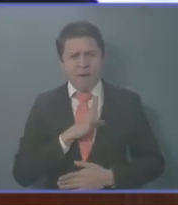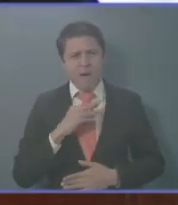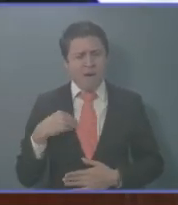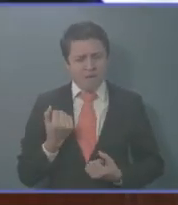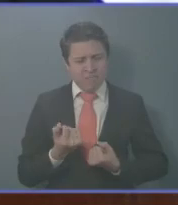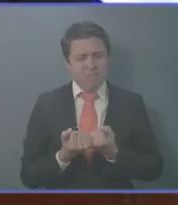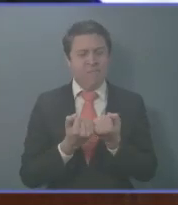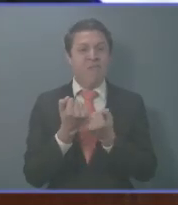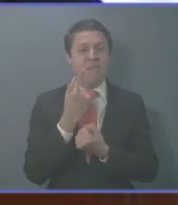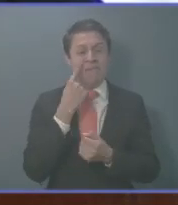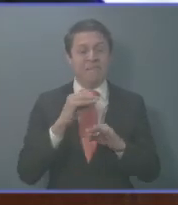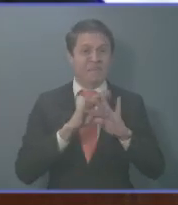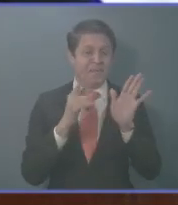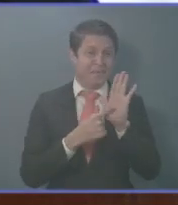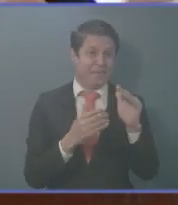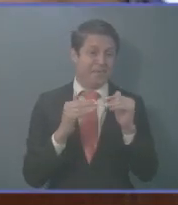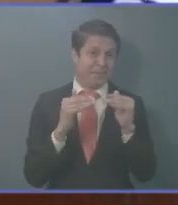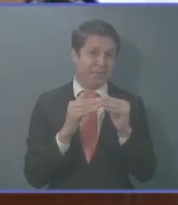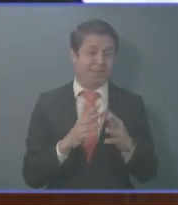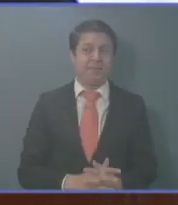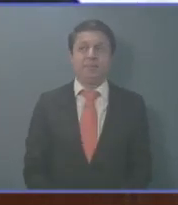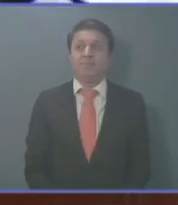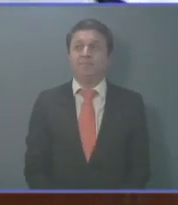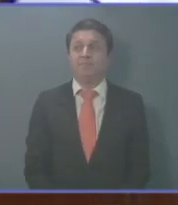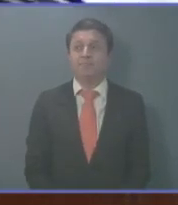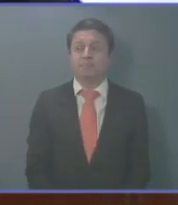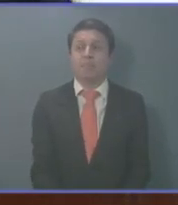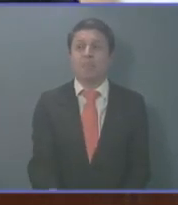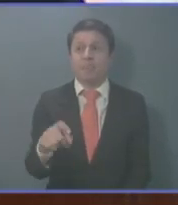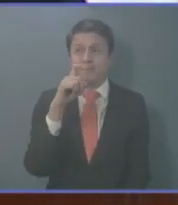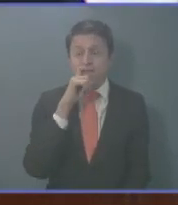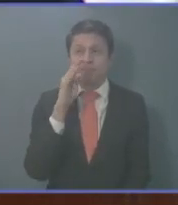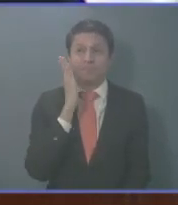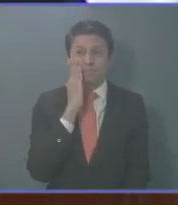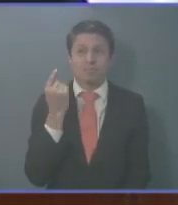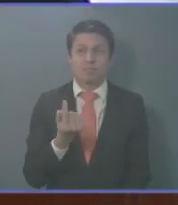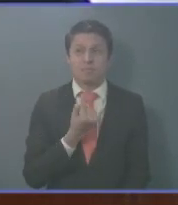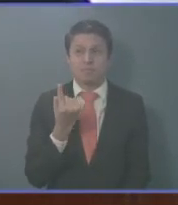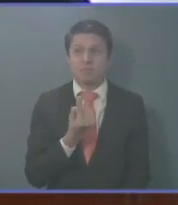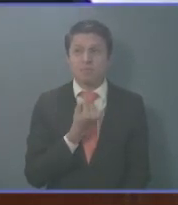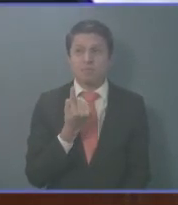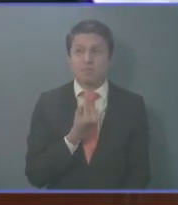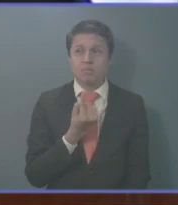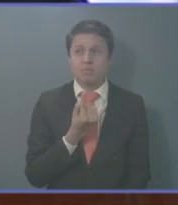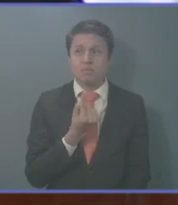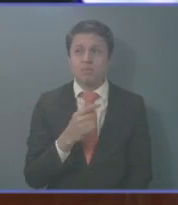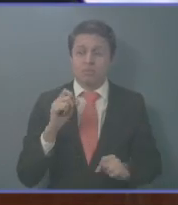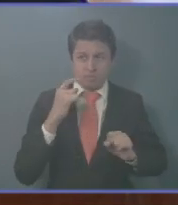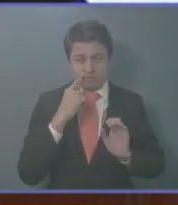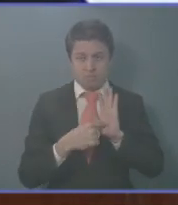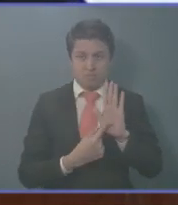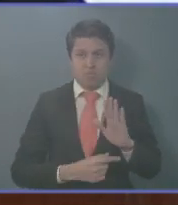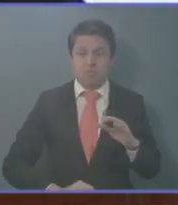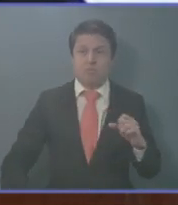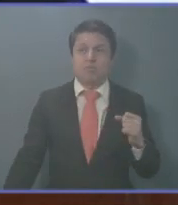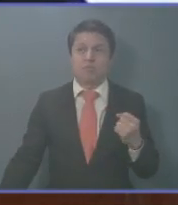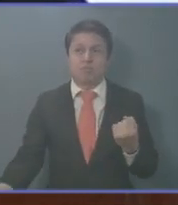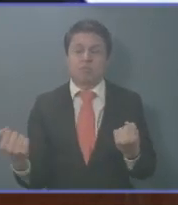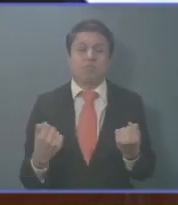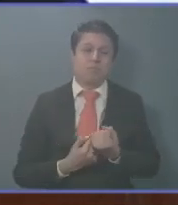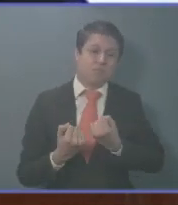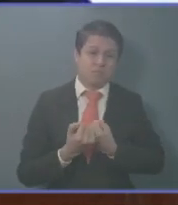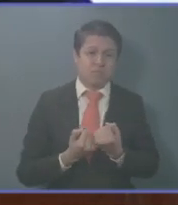además que para aquellas madres solteras se les pueda dar un incentivo de